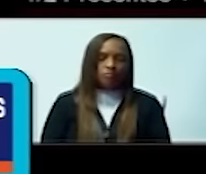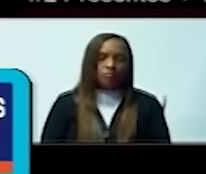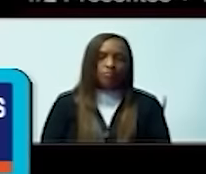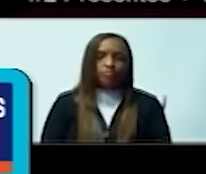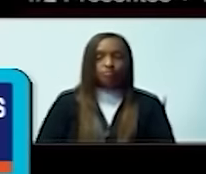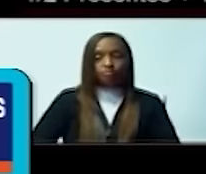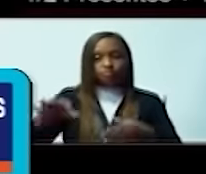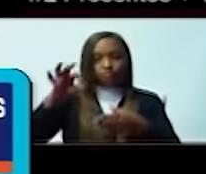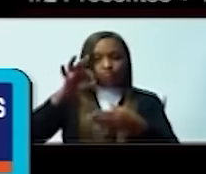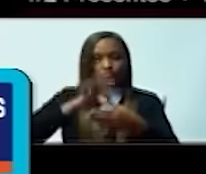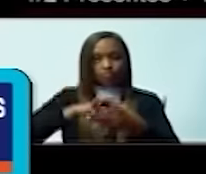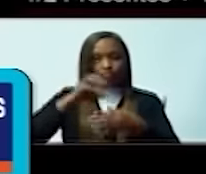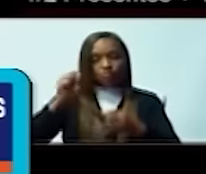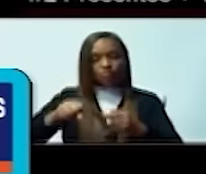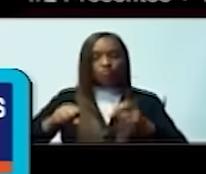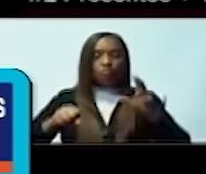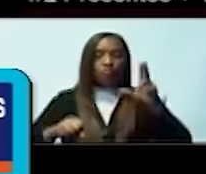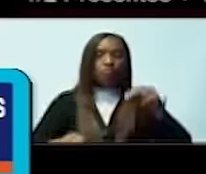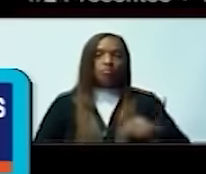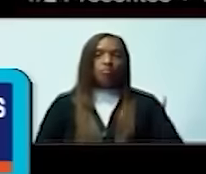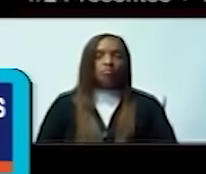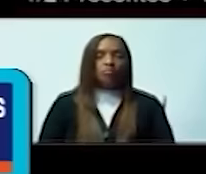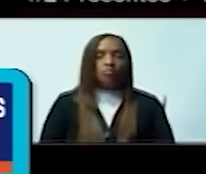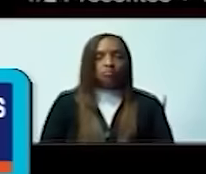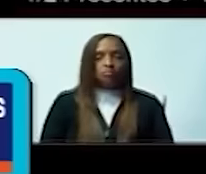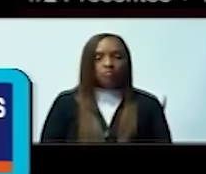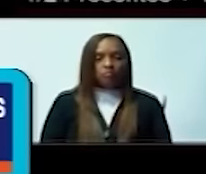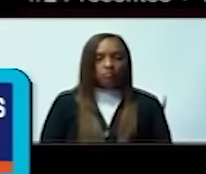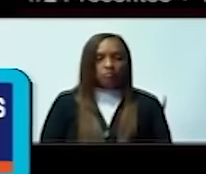Estamos votando, ¿sí o no?